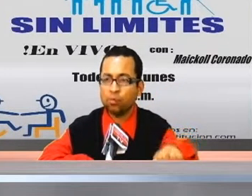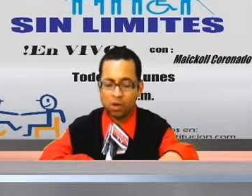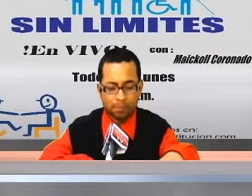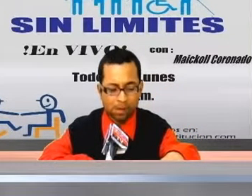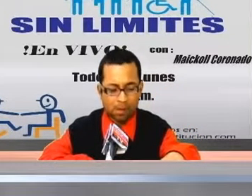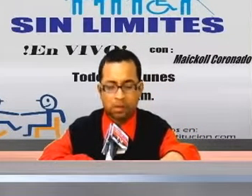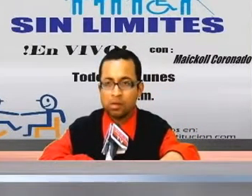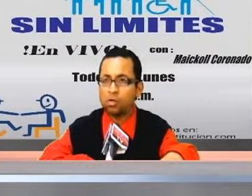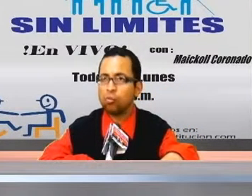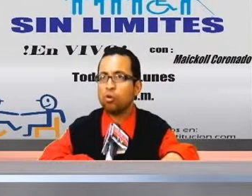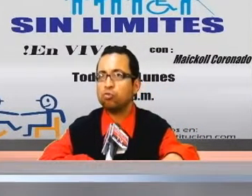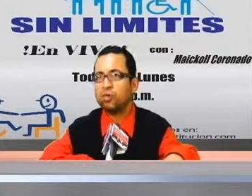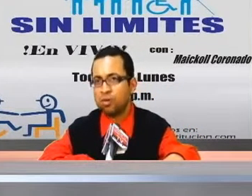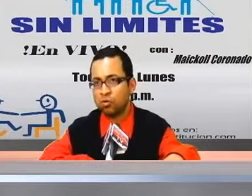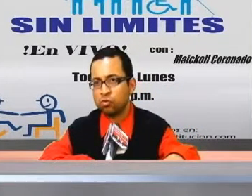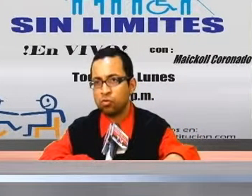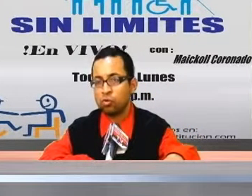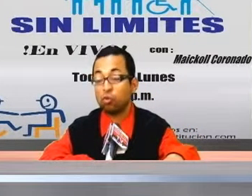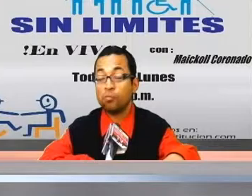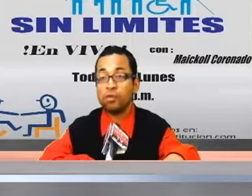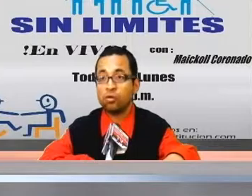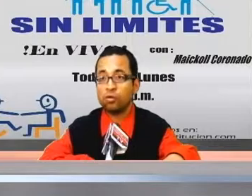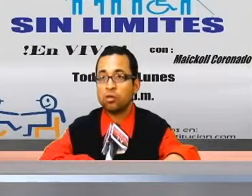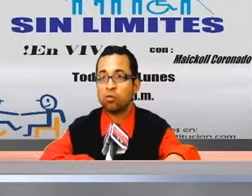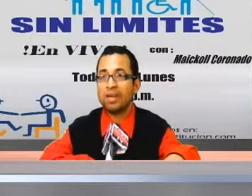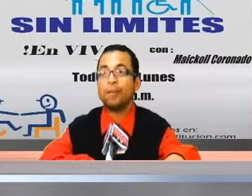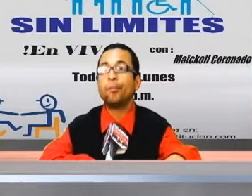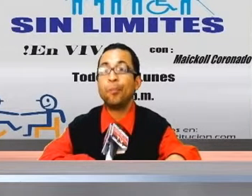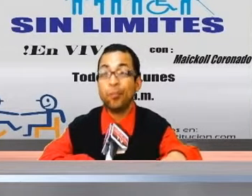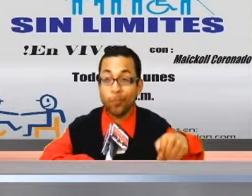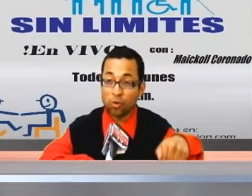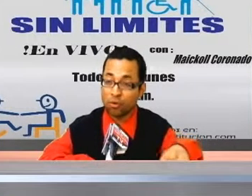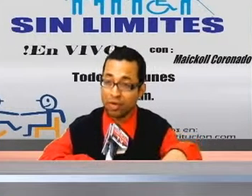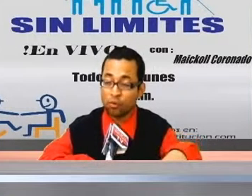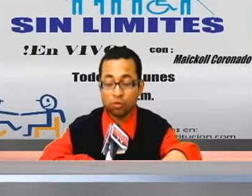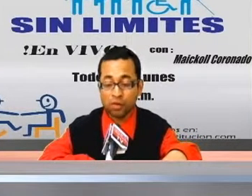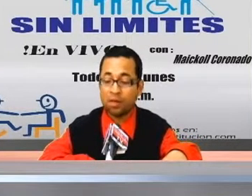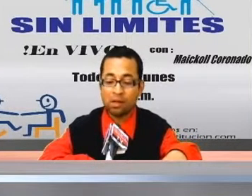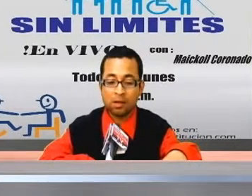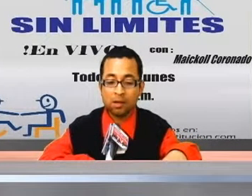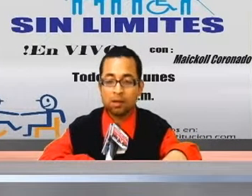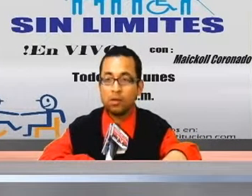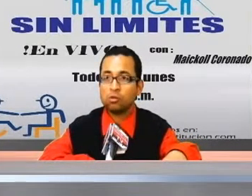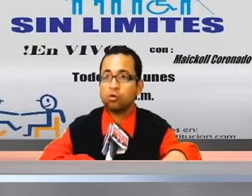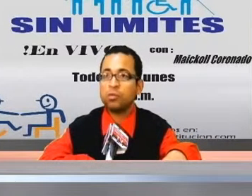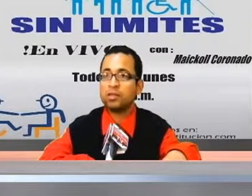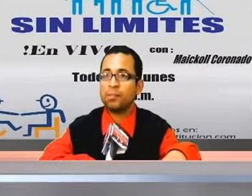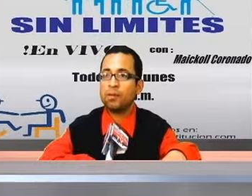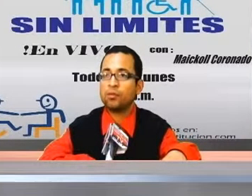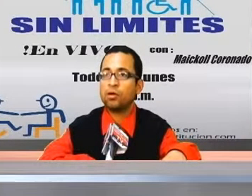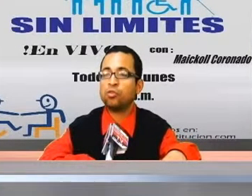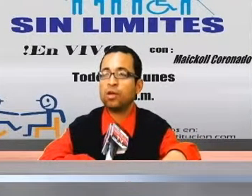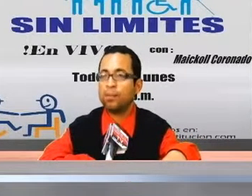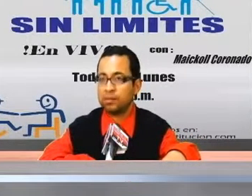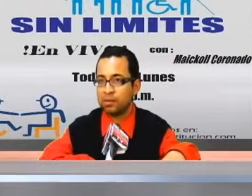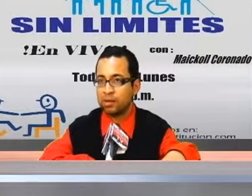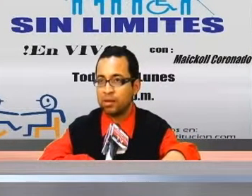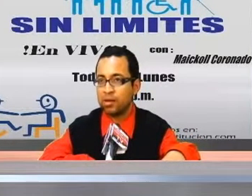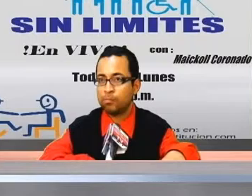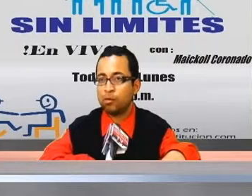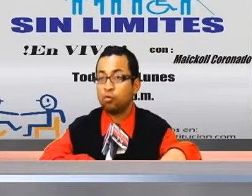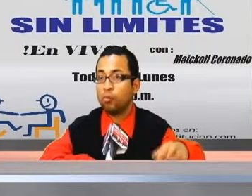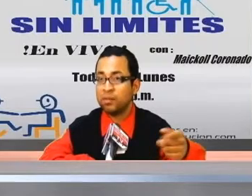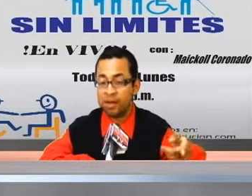sobre justamente este programa y sobre los dos videos que yo he proyectado hoy día sobre el tema de personas con